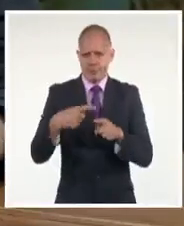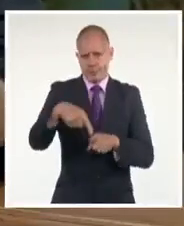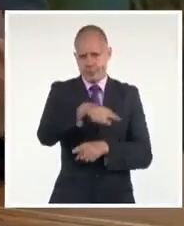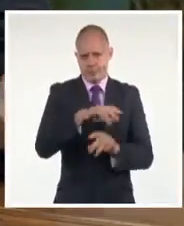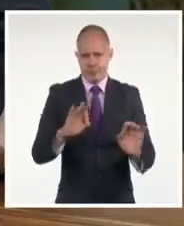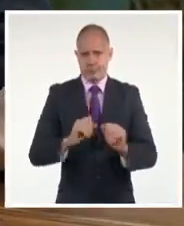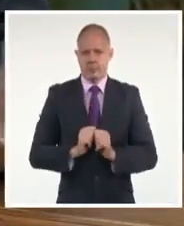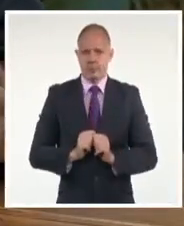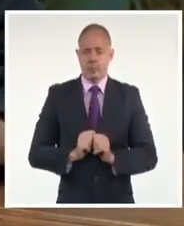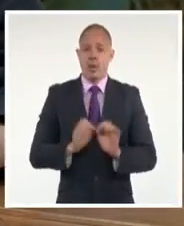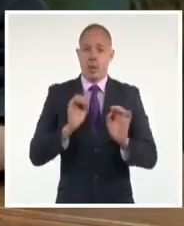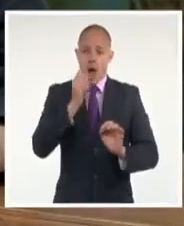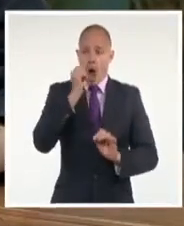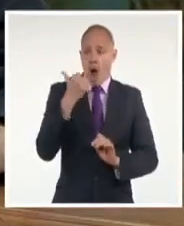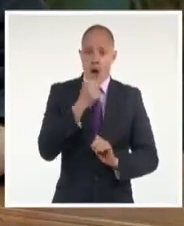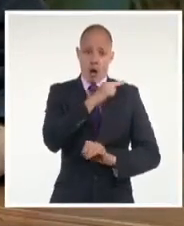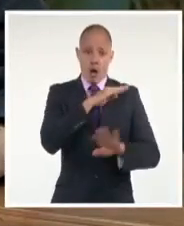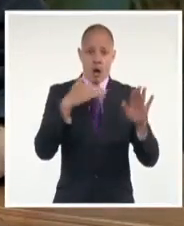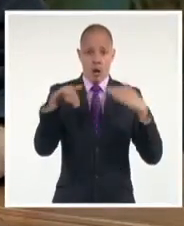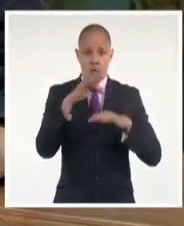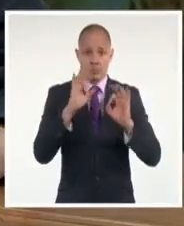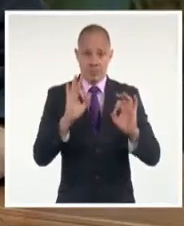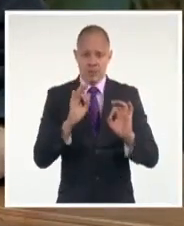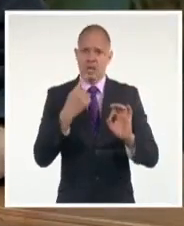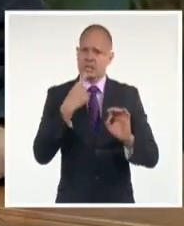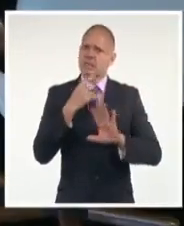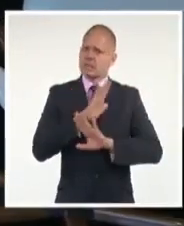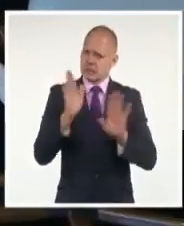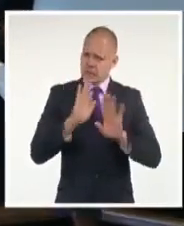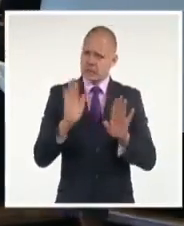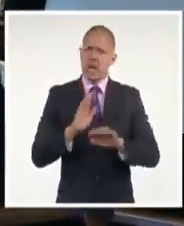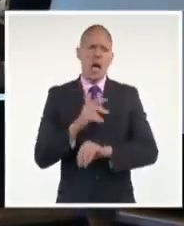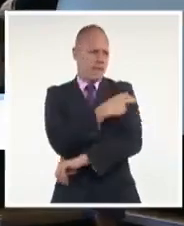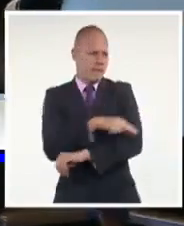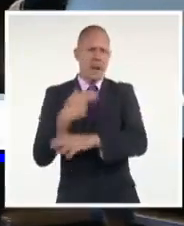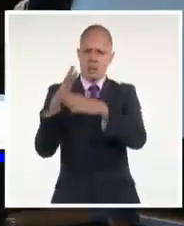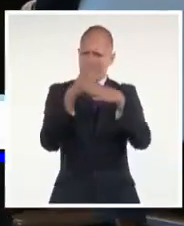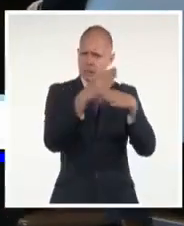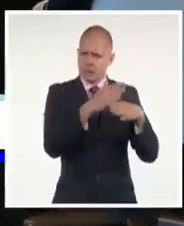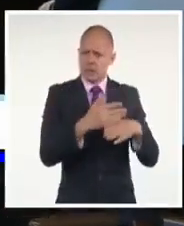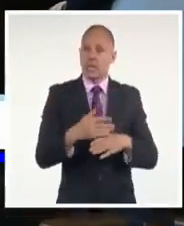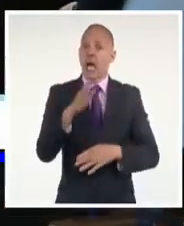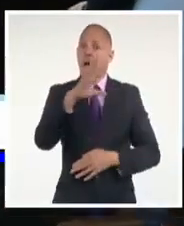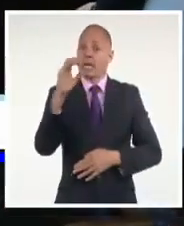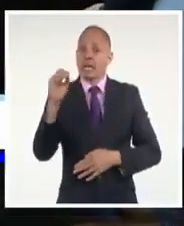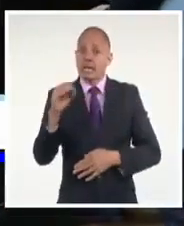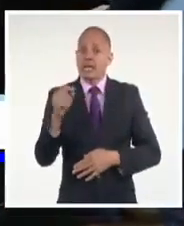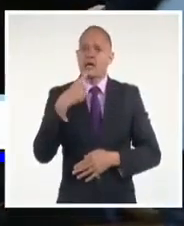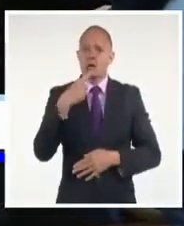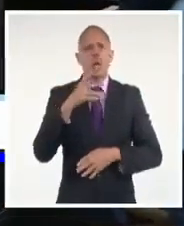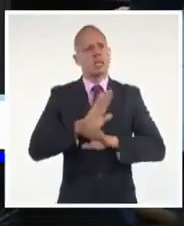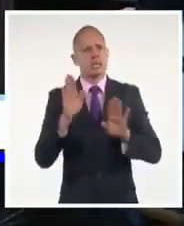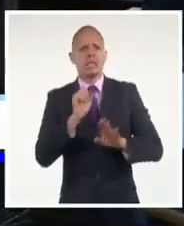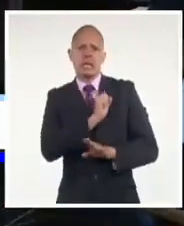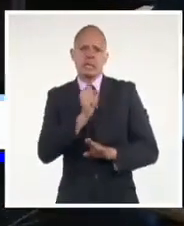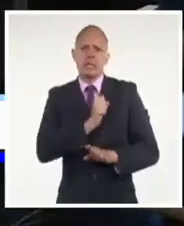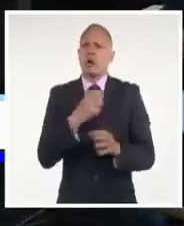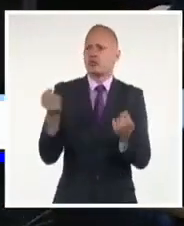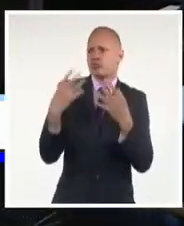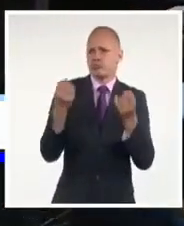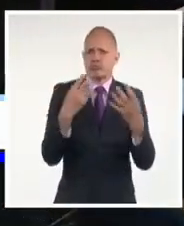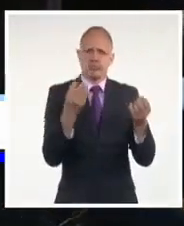De acuerdo con Malmierca, Cuba ha recibido más de 500 ofrecimientos de colaboración de 50 países, los cuales ascienden a 45 millones